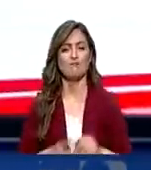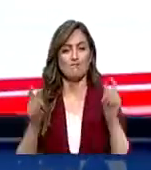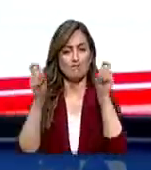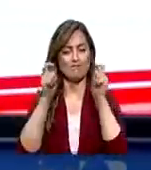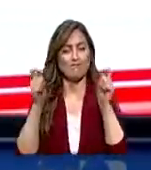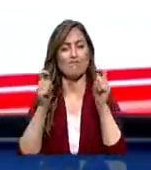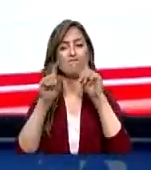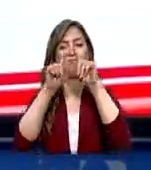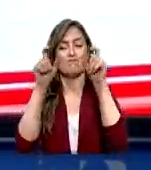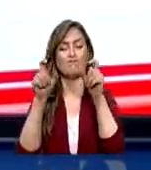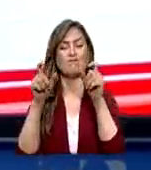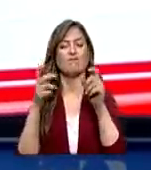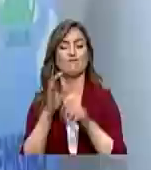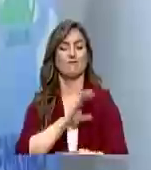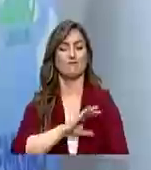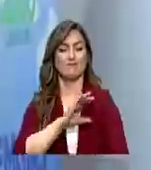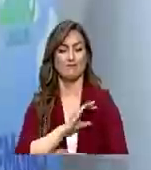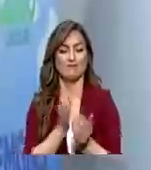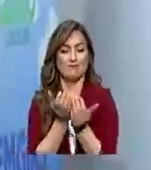de residuos sólidos.